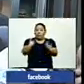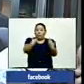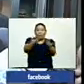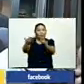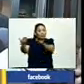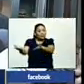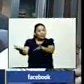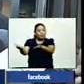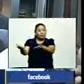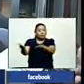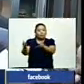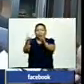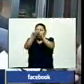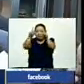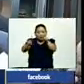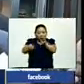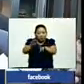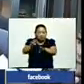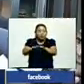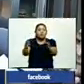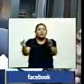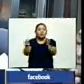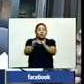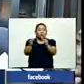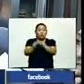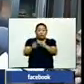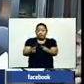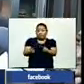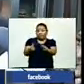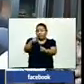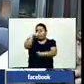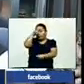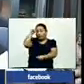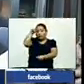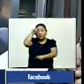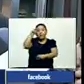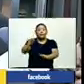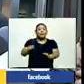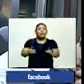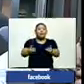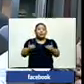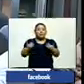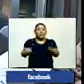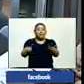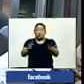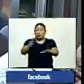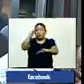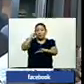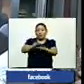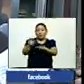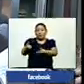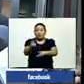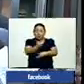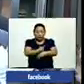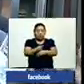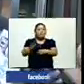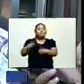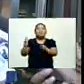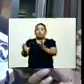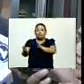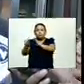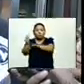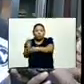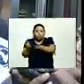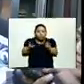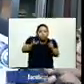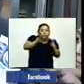tecnológico que va a permitir también tener una mayor efectividad en cuanto a la reducción de los homicidios, al combate frontal de la delincuencia y